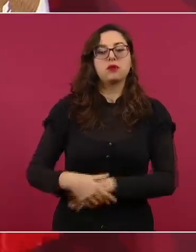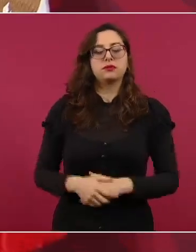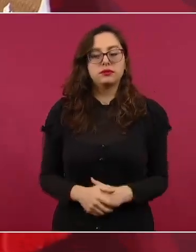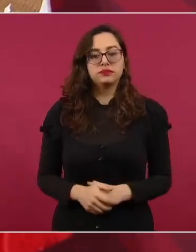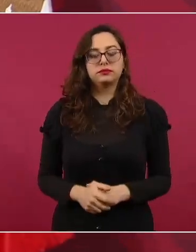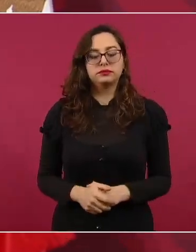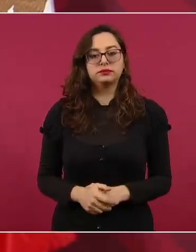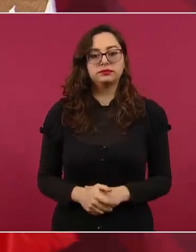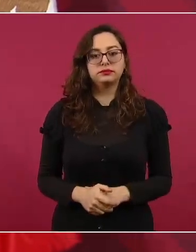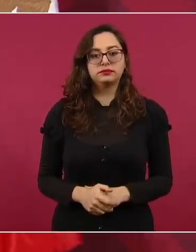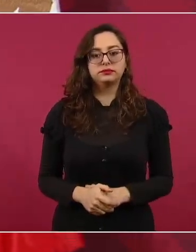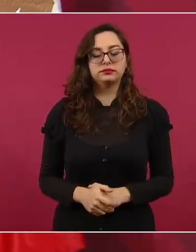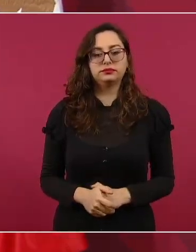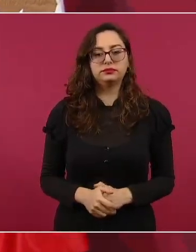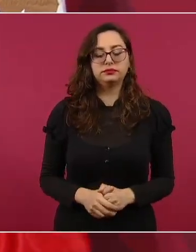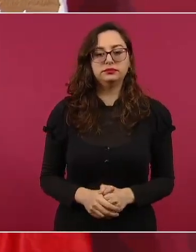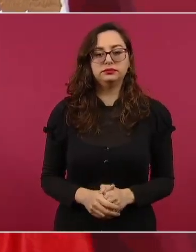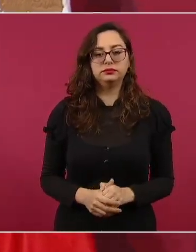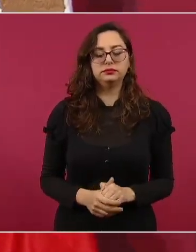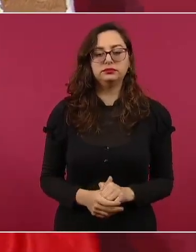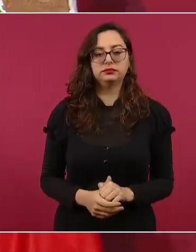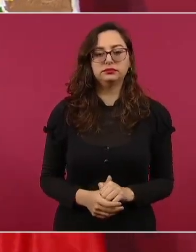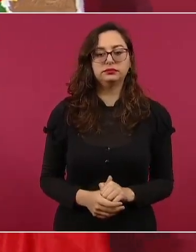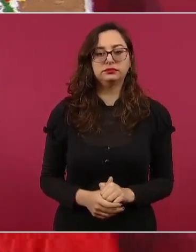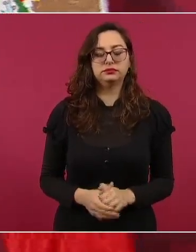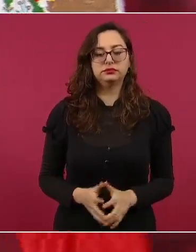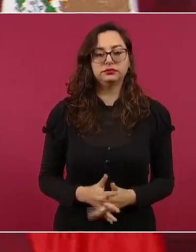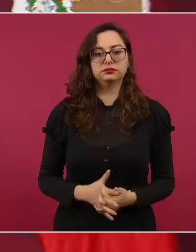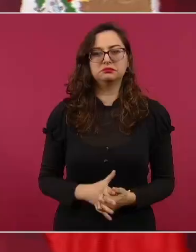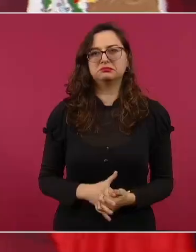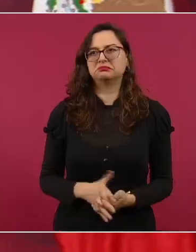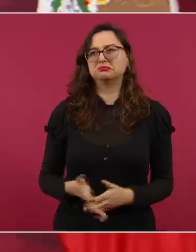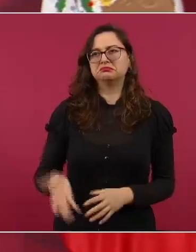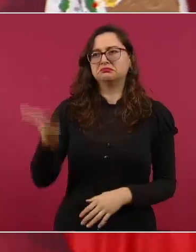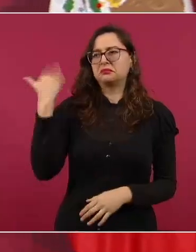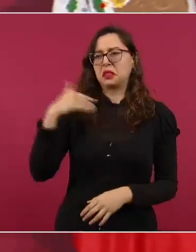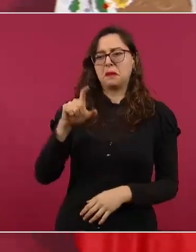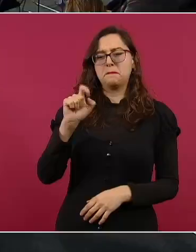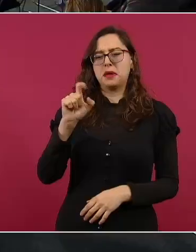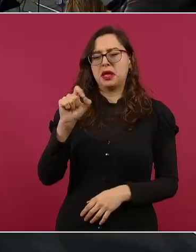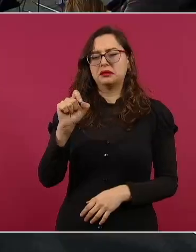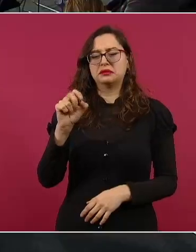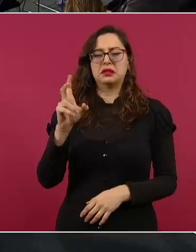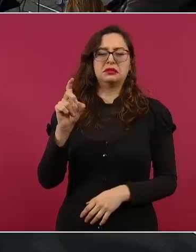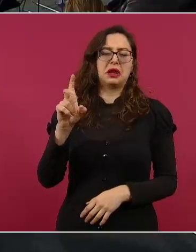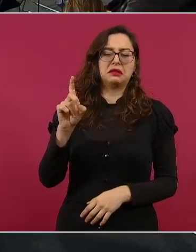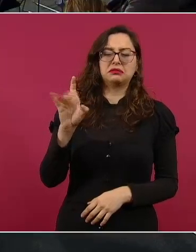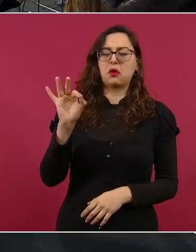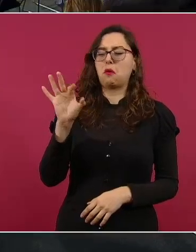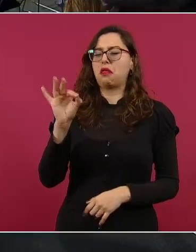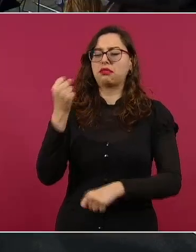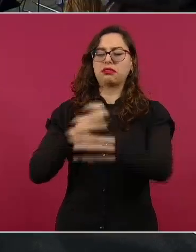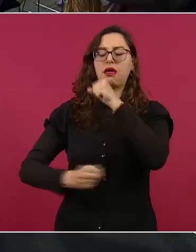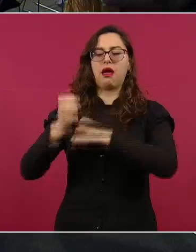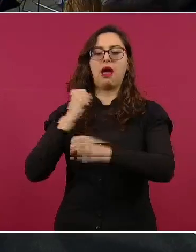¿Qué no, acaso, hace 20, 30, 40 años, cuando mucho,